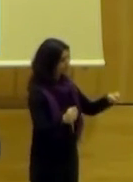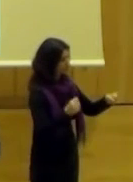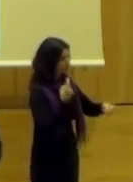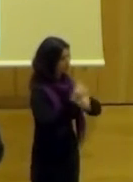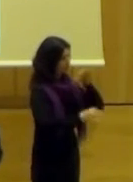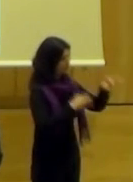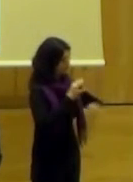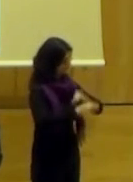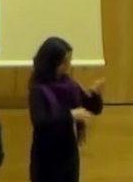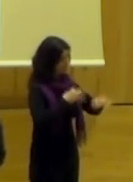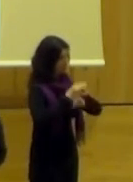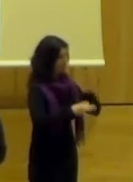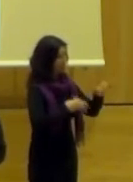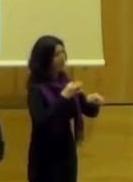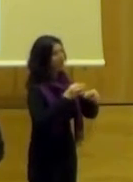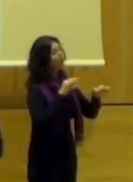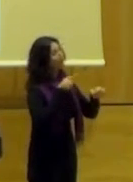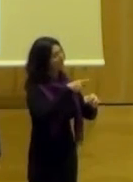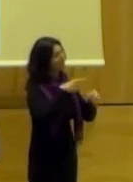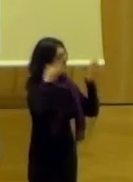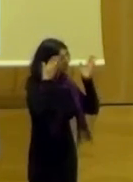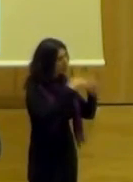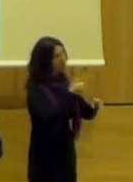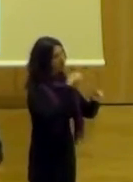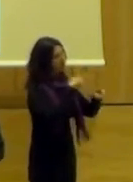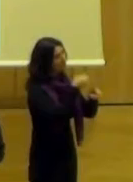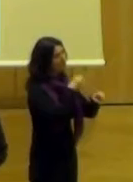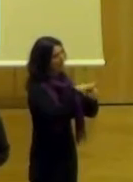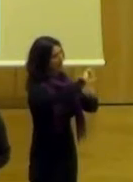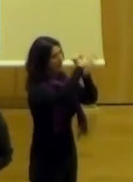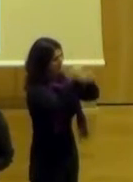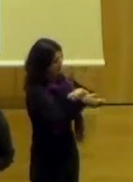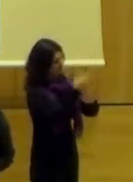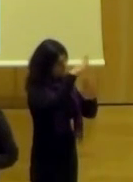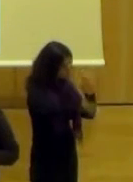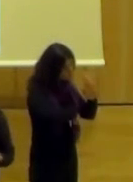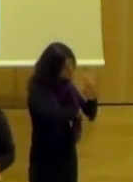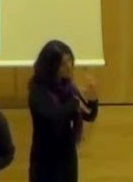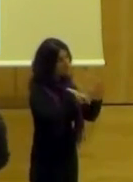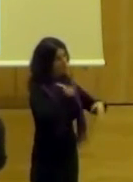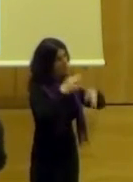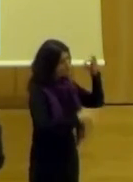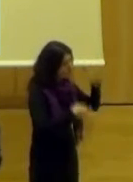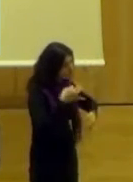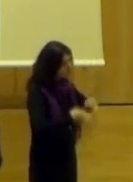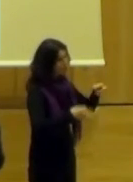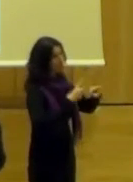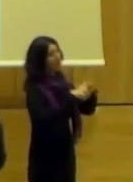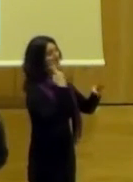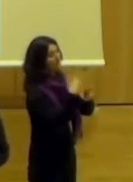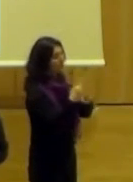organización que atendiera y que sobre todo hiciera incidencia para cambiar las condiciones